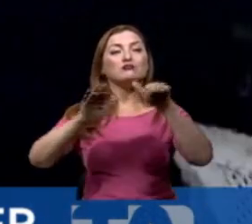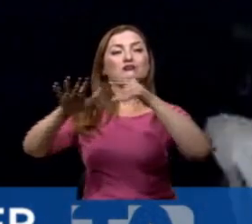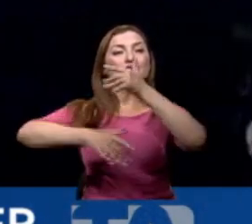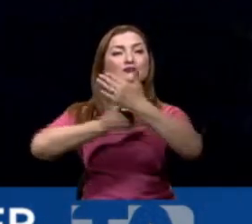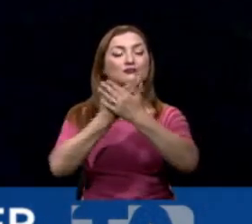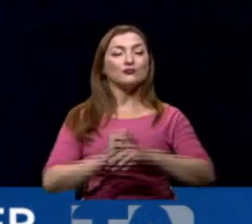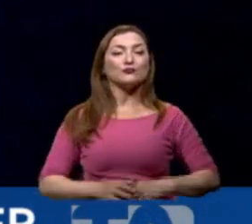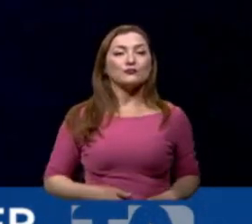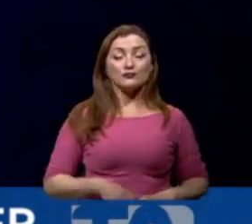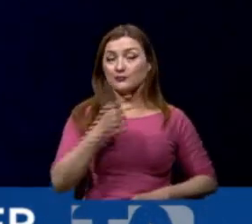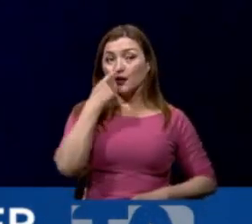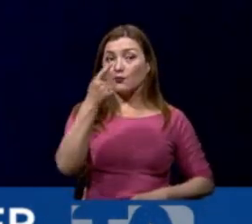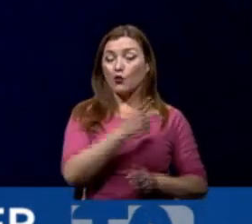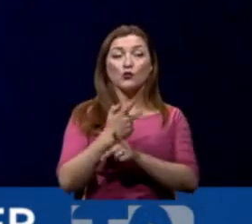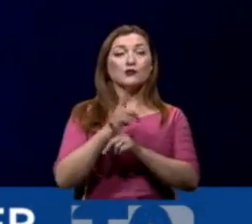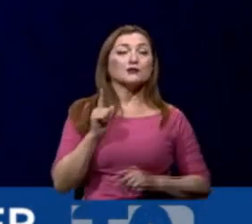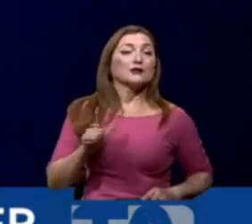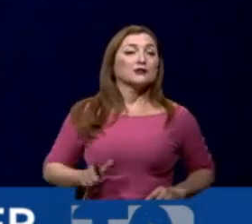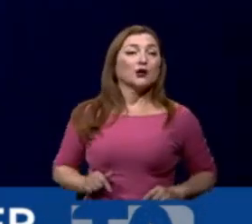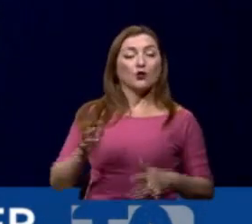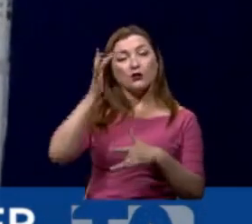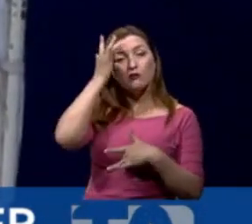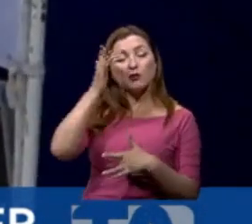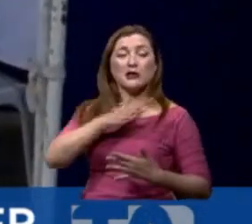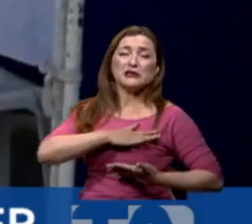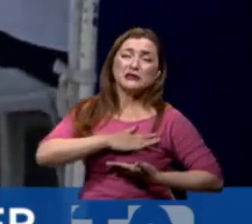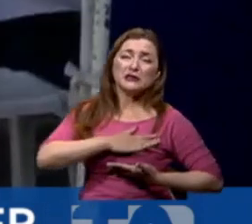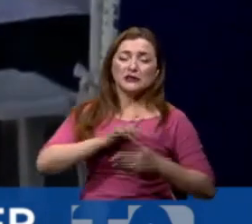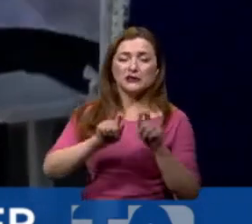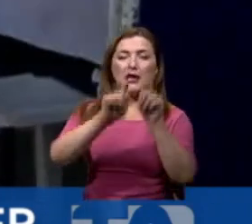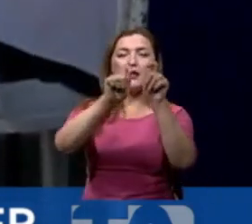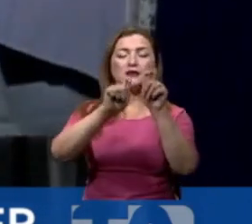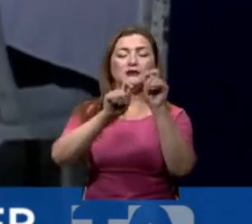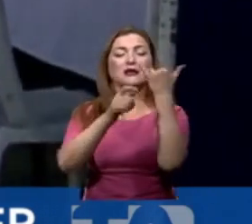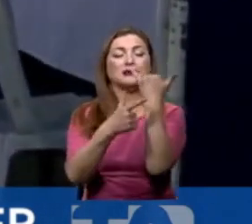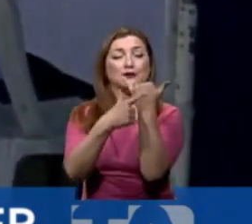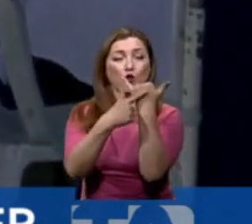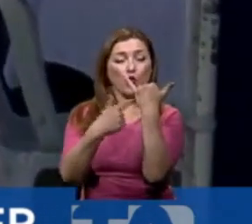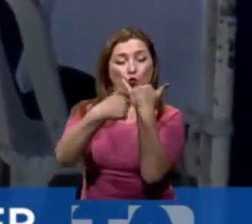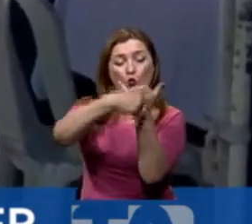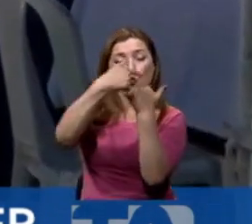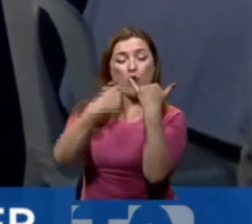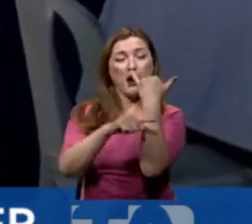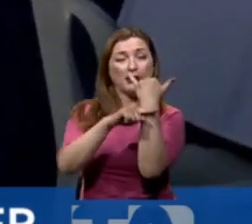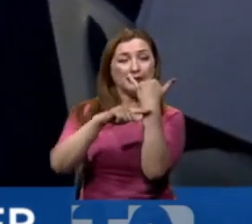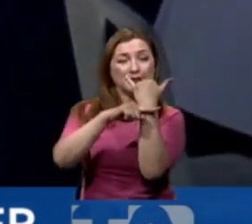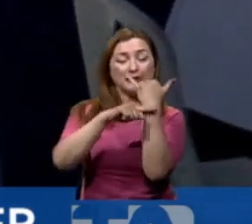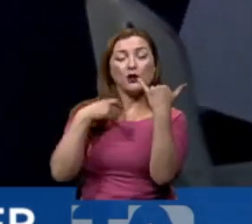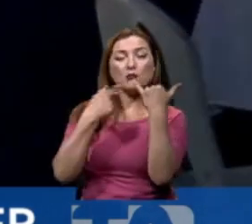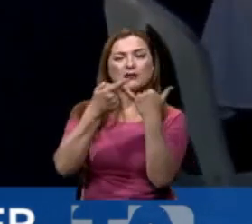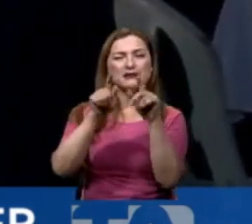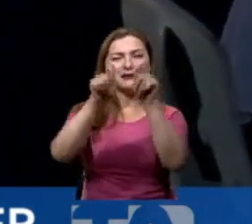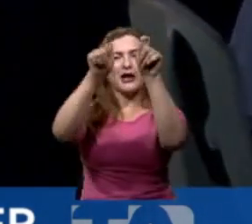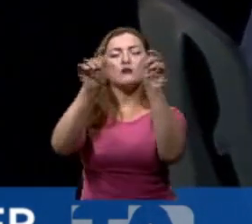Tenemos el interés de cuidar de su salud, de evitar el cáncer de mama, evitar el cáncer de cuello uterino, es posible hacerlo y hoy es una